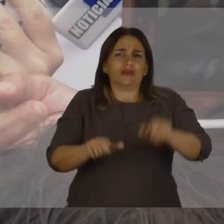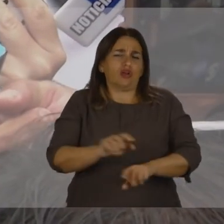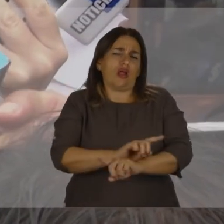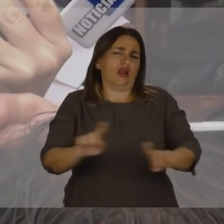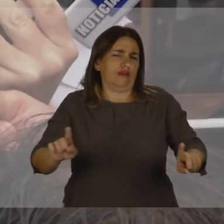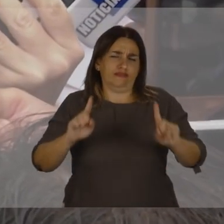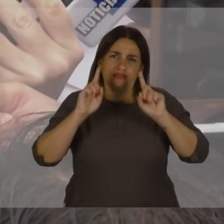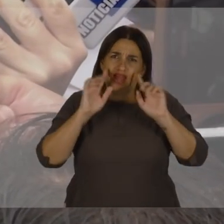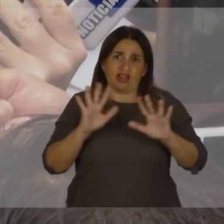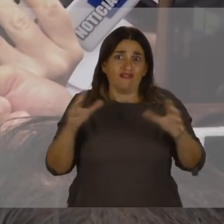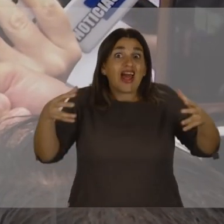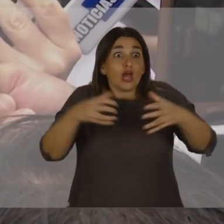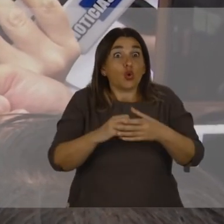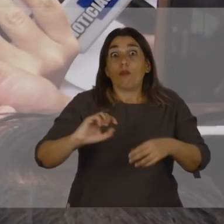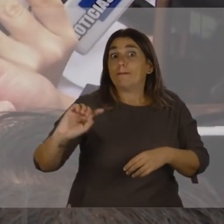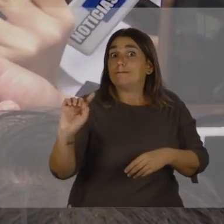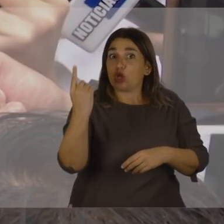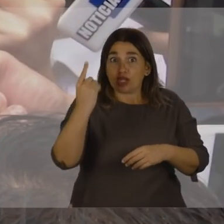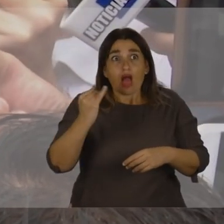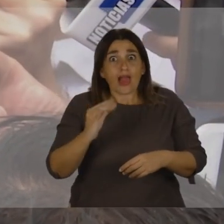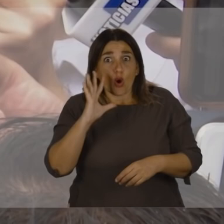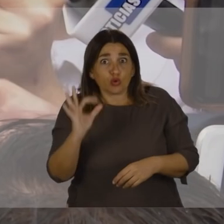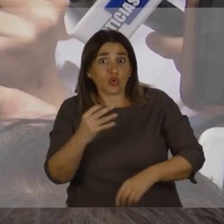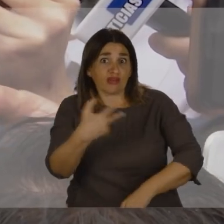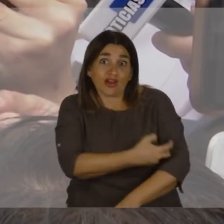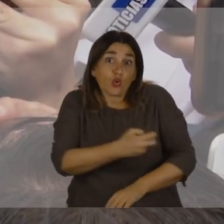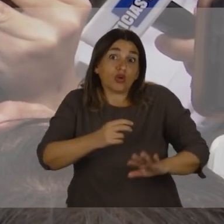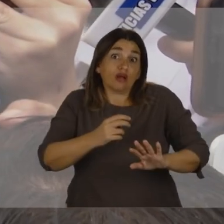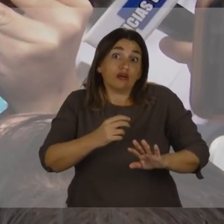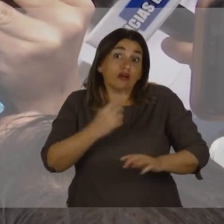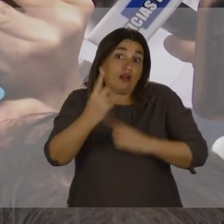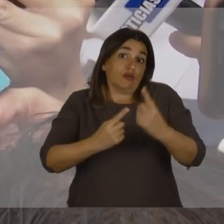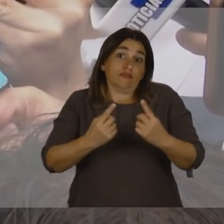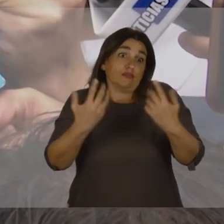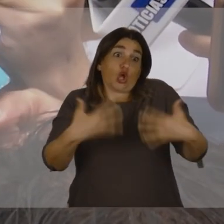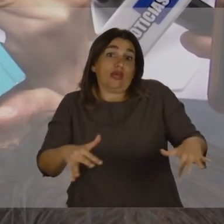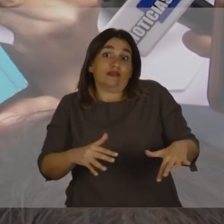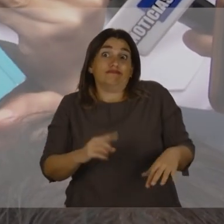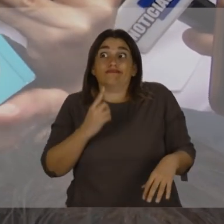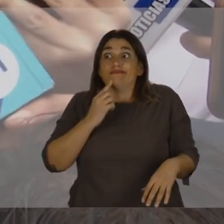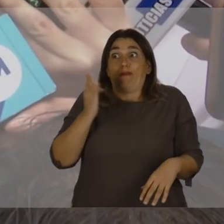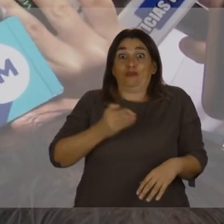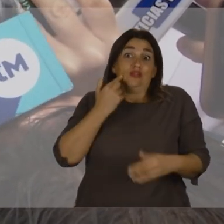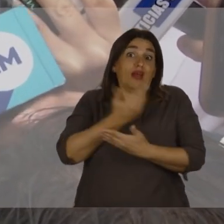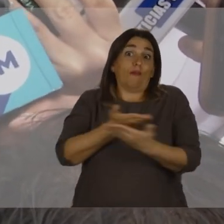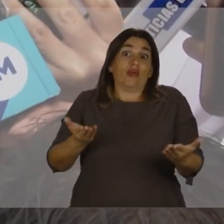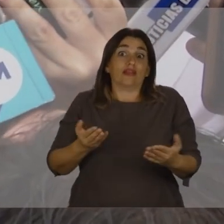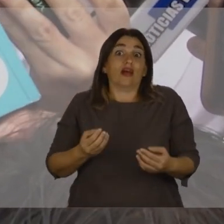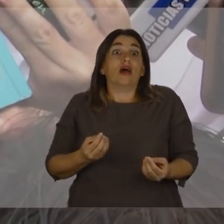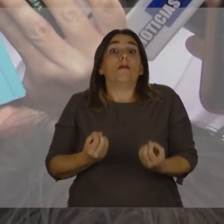visión objetiva de que hubo grupos prioritarios que tenían la posibilidad de vacunarse y ya sabemos los porcentajes. El por